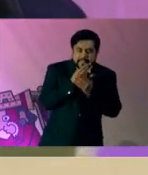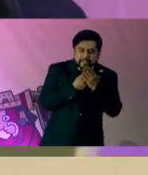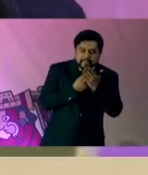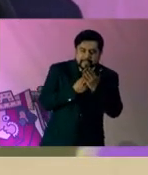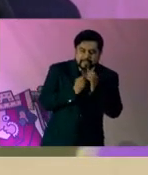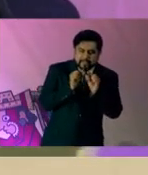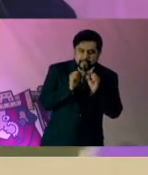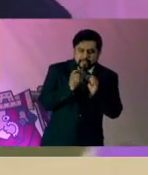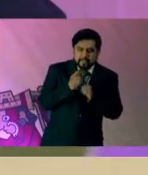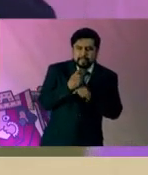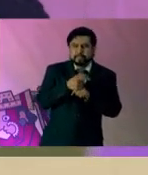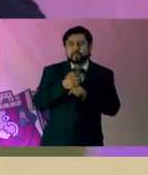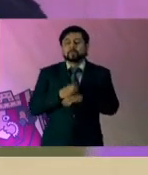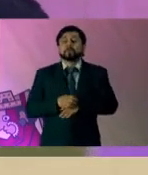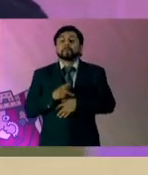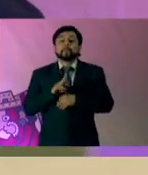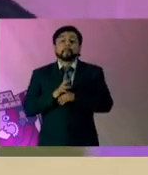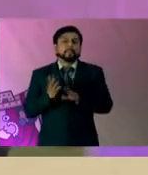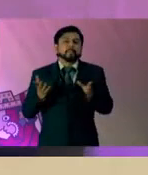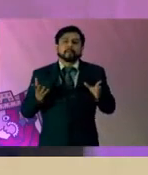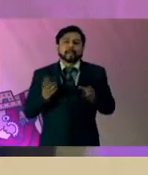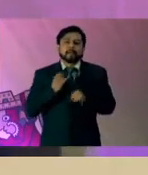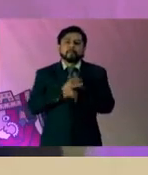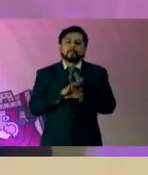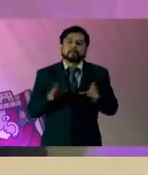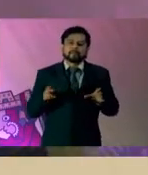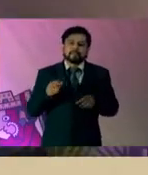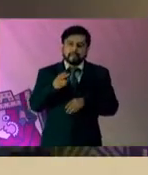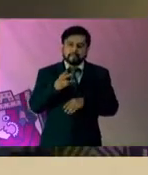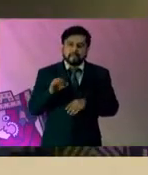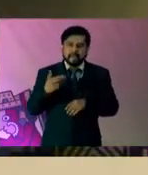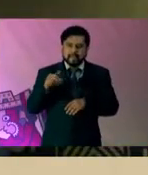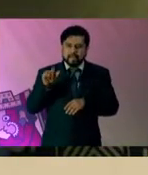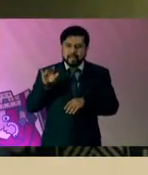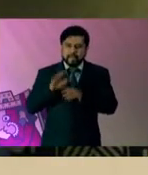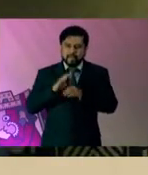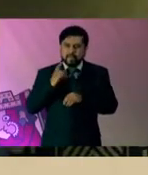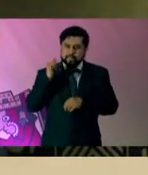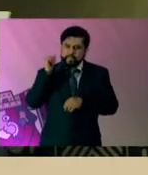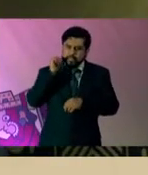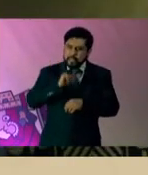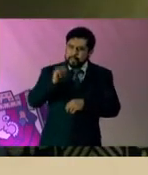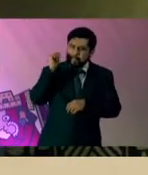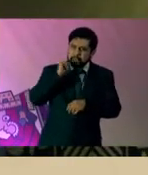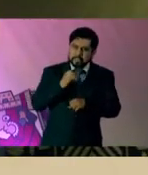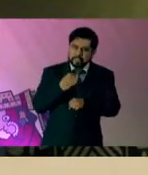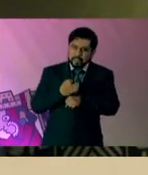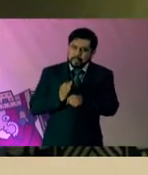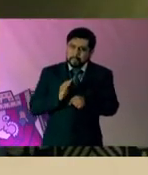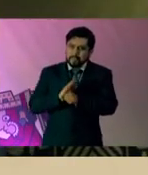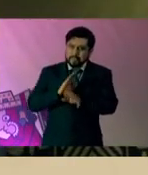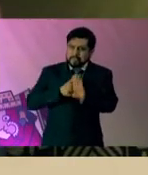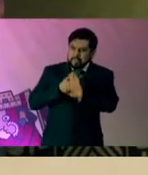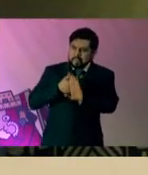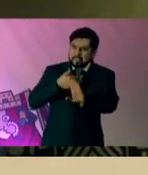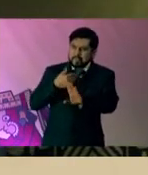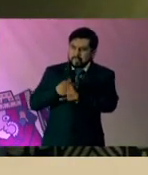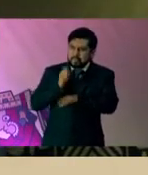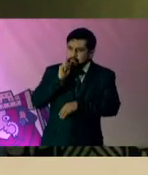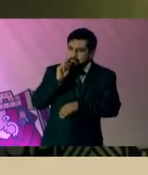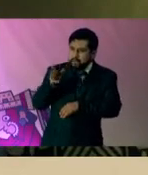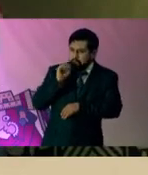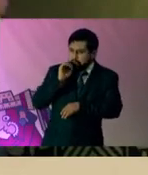no lo pude evitar ahí no podía evitar la vena de caricaturista helguera y es fascinante y esta onceava